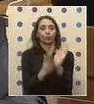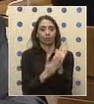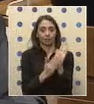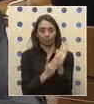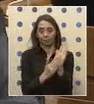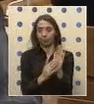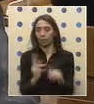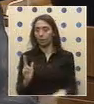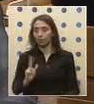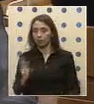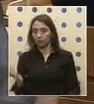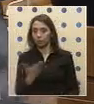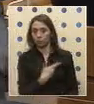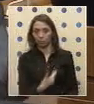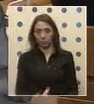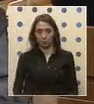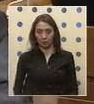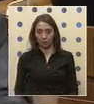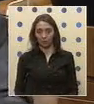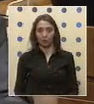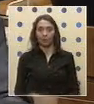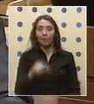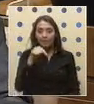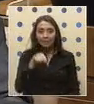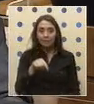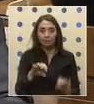Señor presidente, esta Cámara